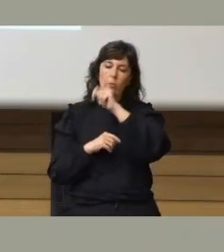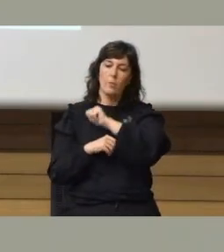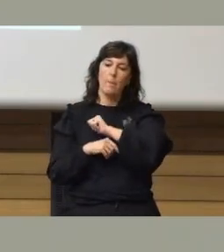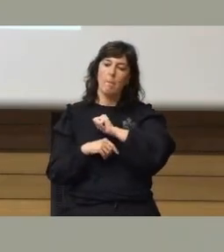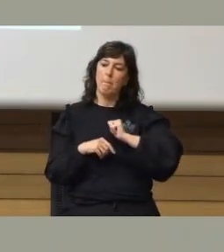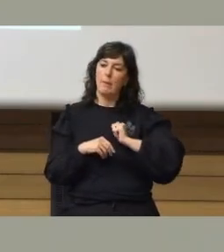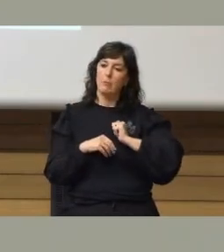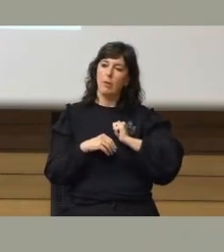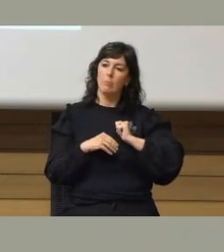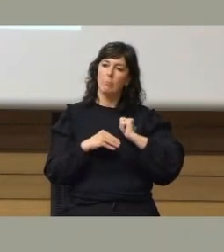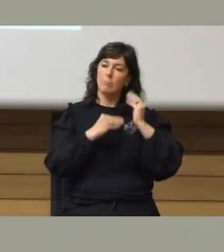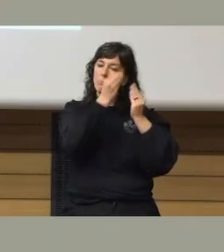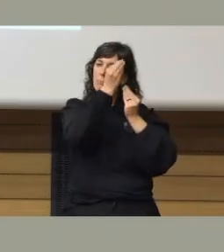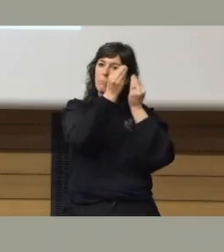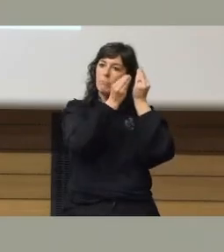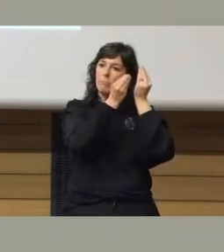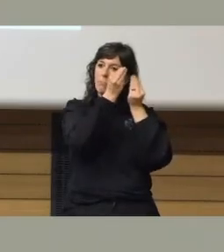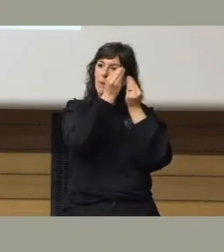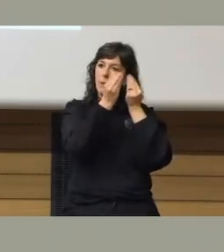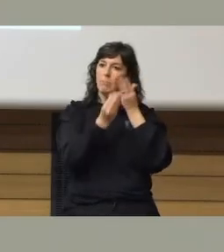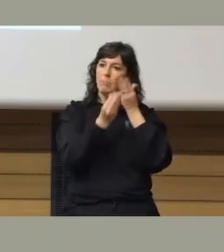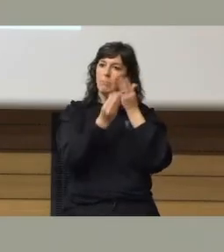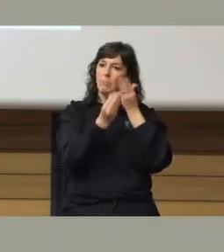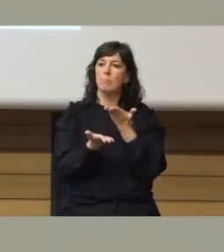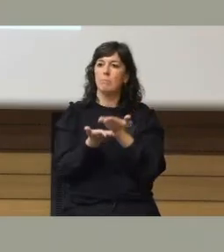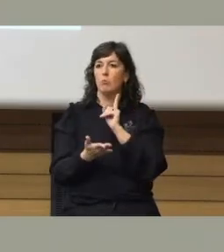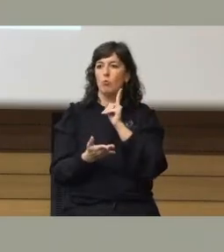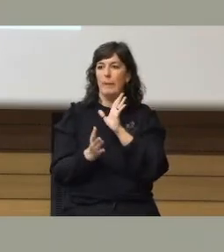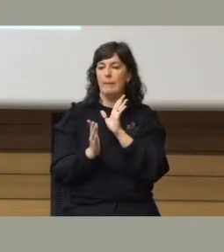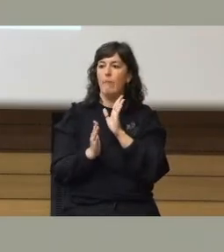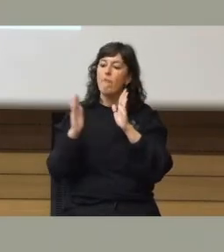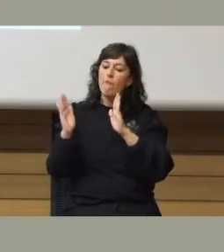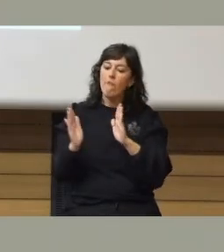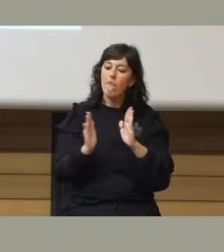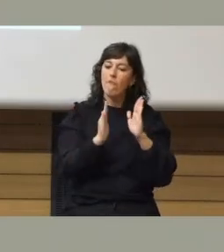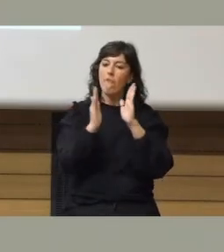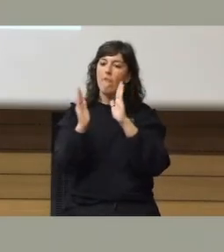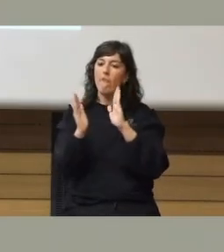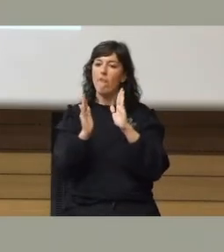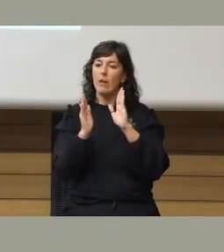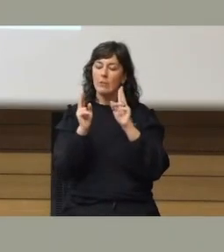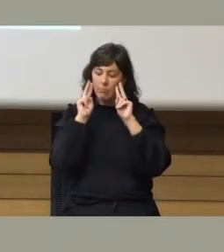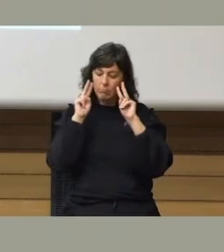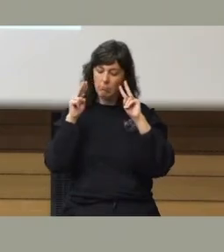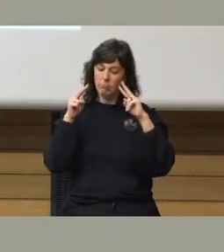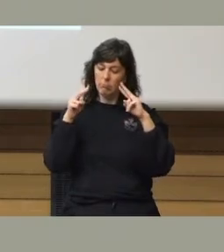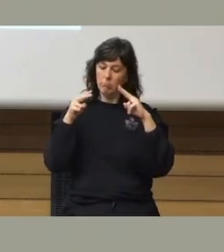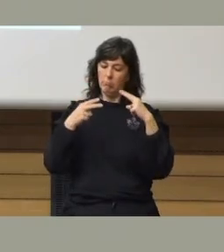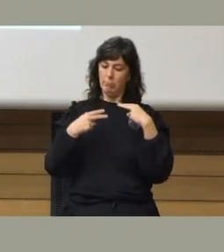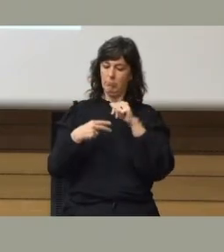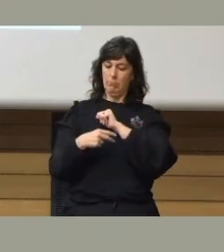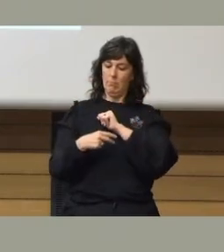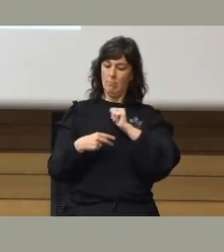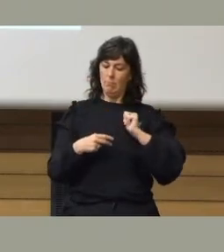¿Vale? Os pido solo eso, intentar llegar a la fase de vuestro componente subjetivo. ¿A dónde me lleva a mí? Pero a